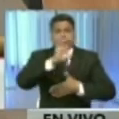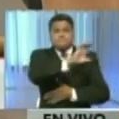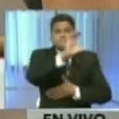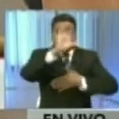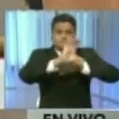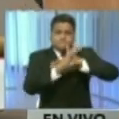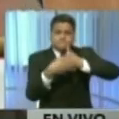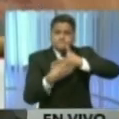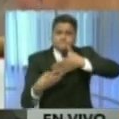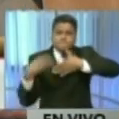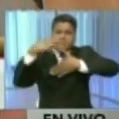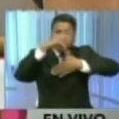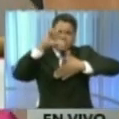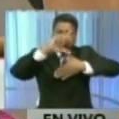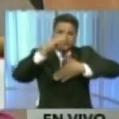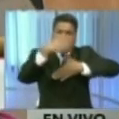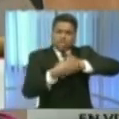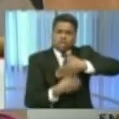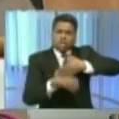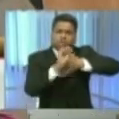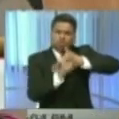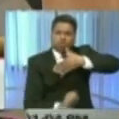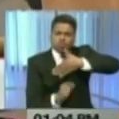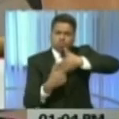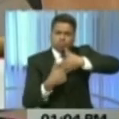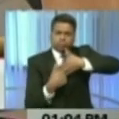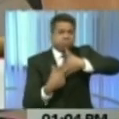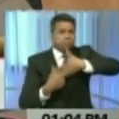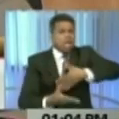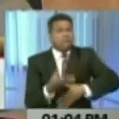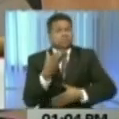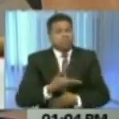hermanos del Caribe. Hemos hecho una gran comunidad